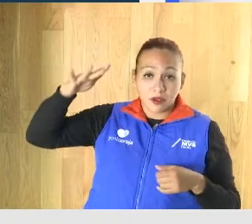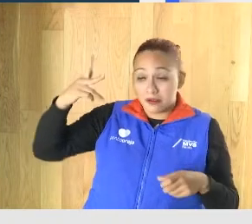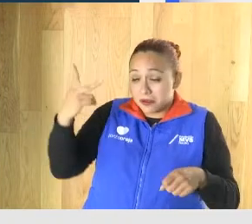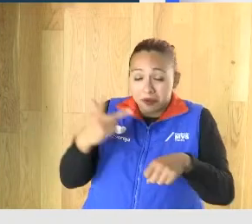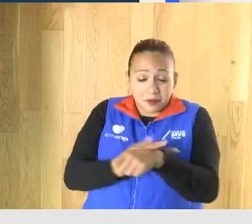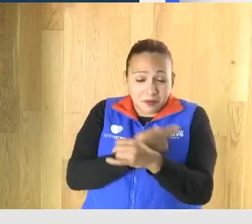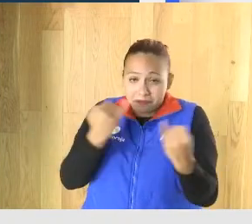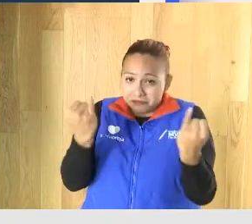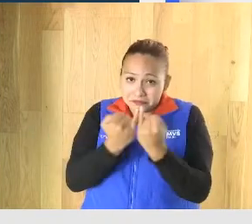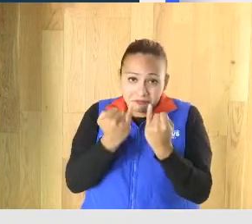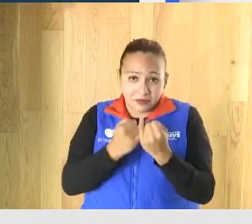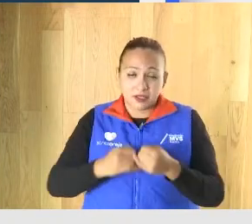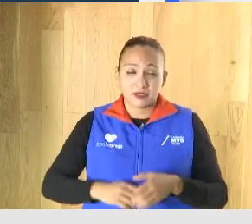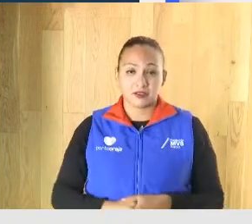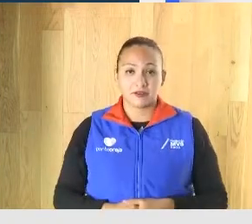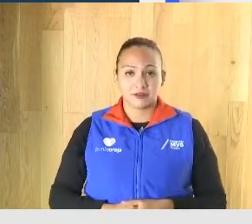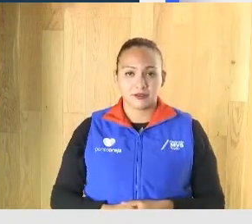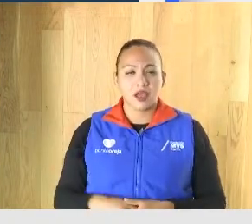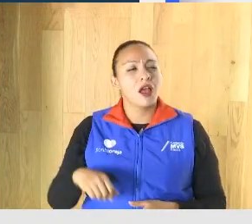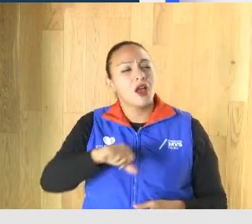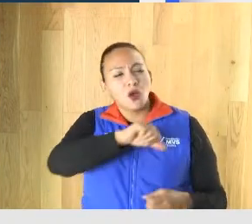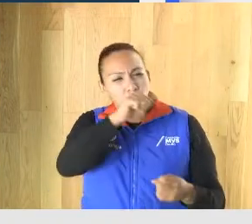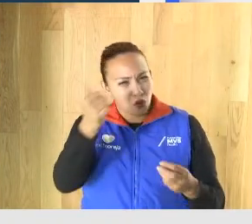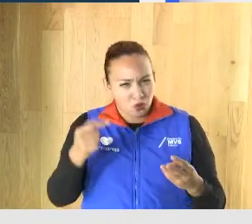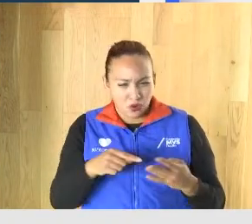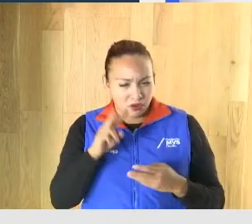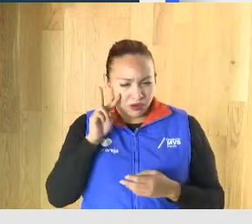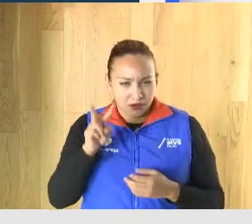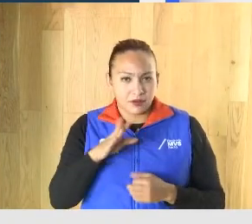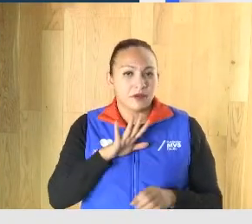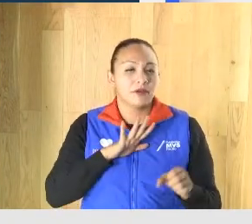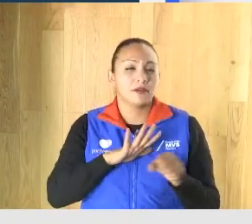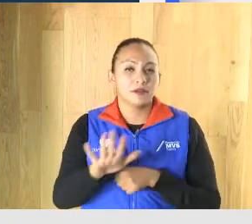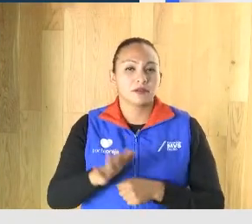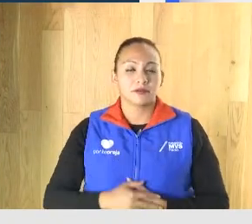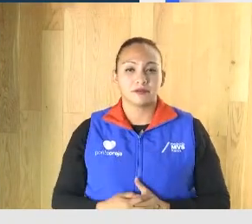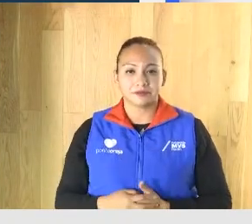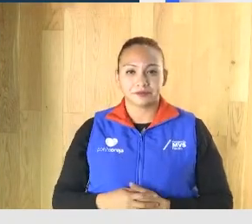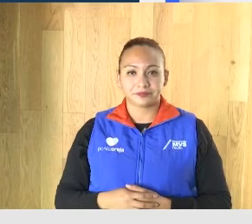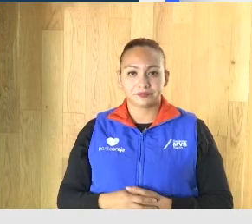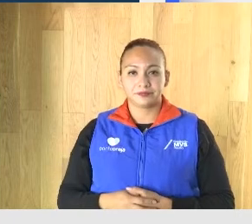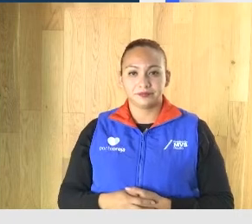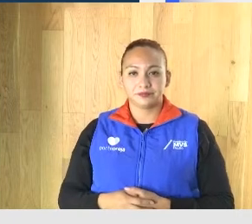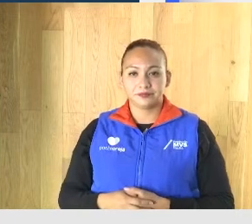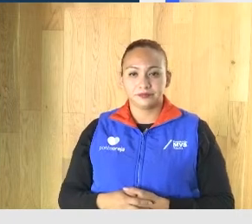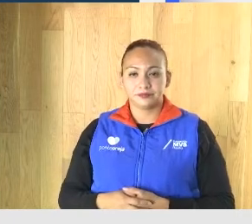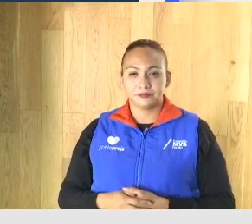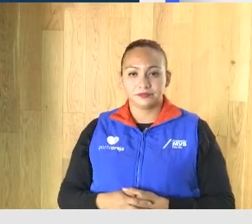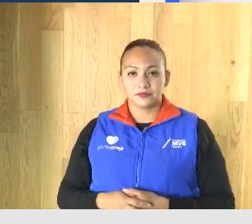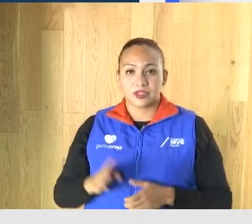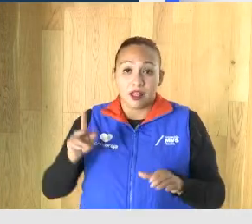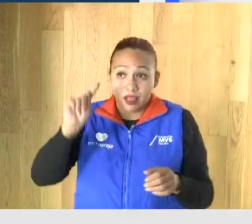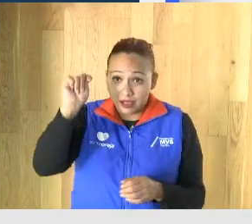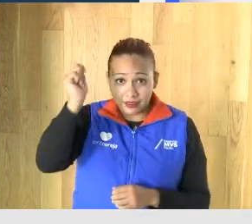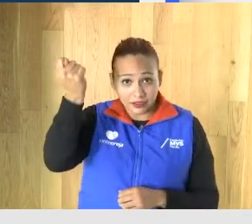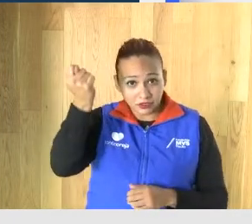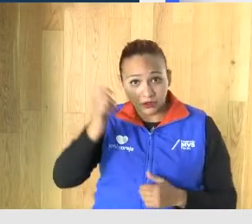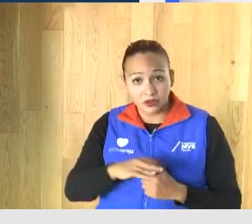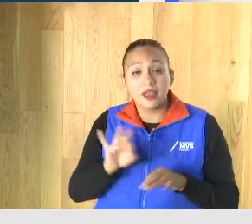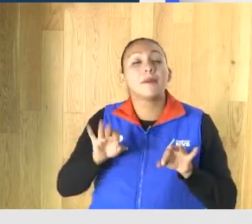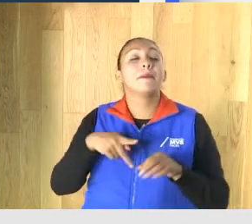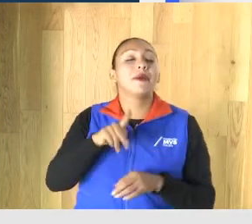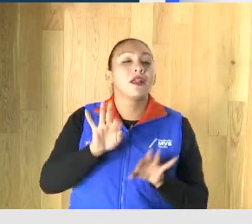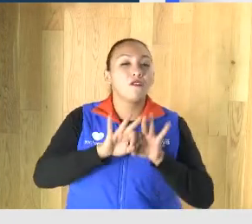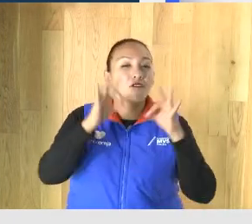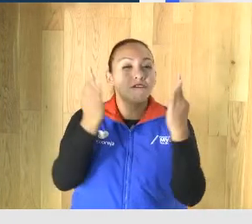Otra de las cosas que estamos viendo también, desde luego, es todo lo que tiene que ver con la transición tecnológica